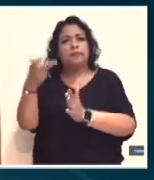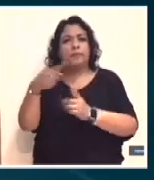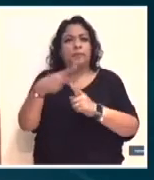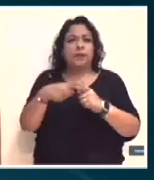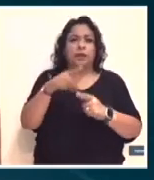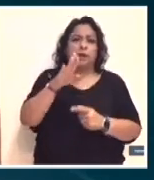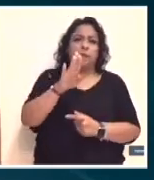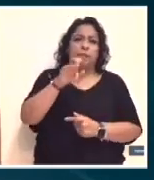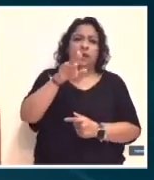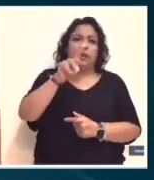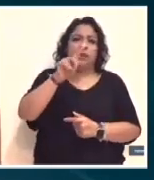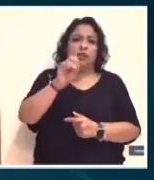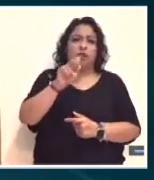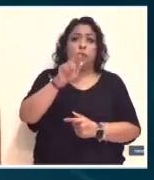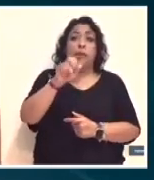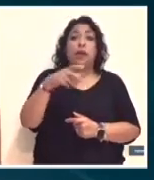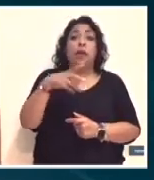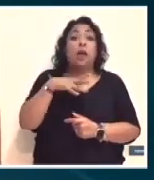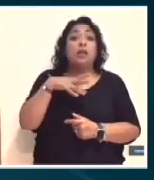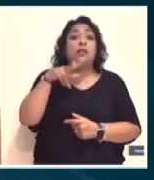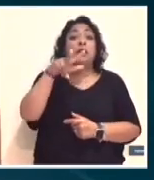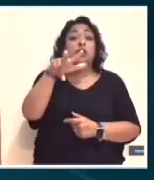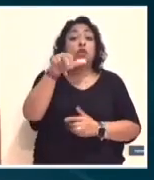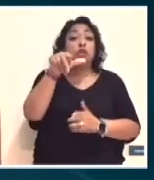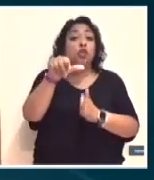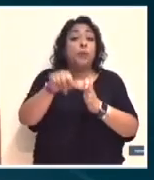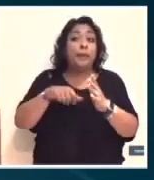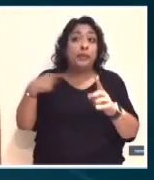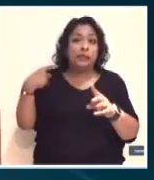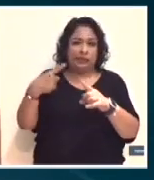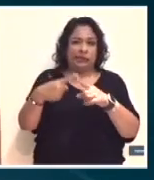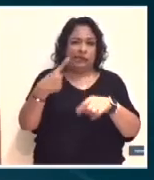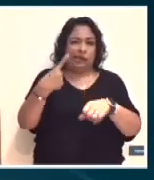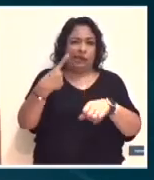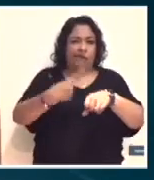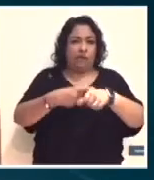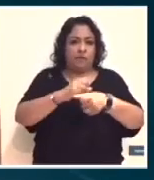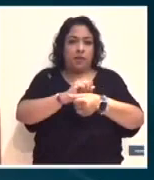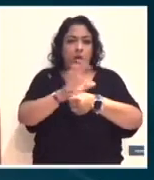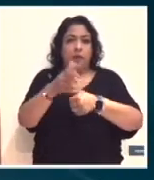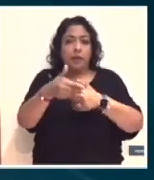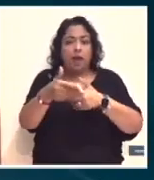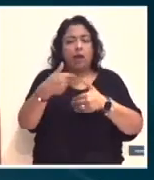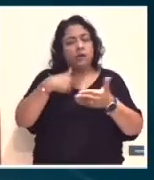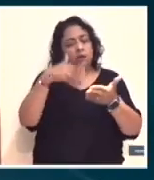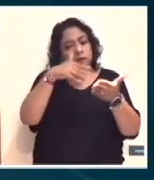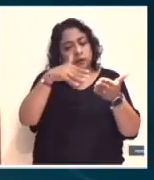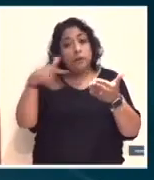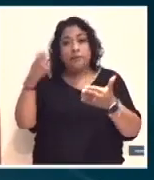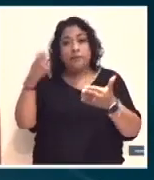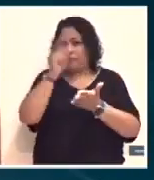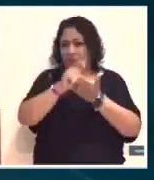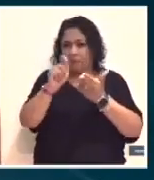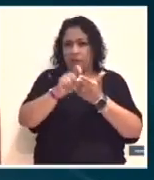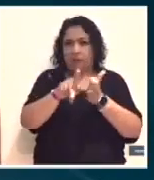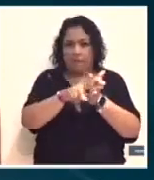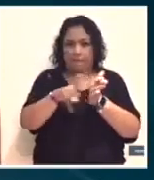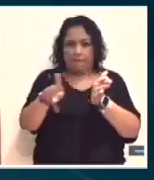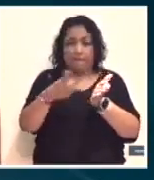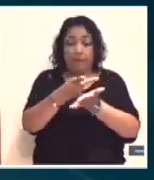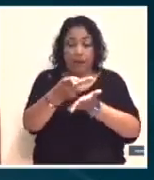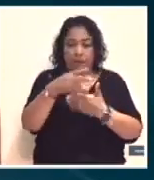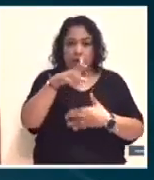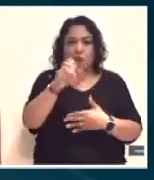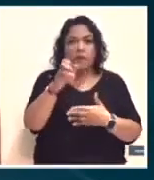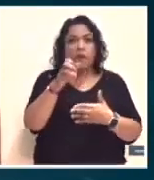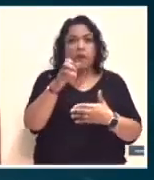18 largos meses de pandemia para este ensayo el premio nobel leyó todos los episodios nacionales las novelas